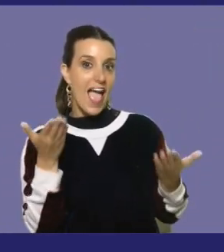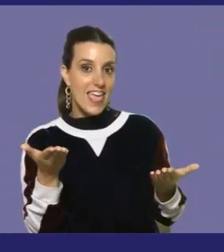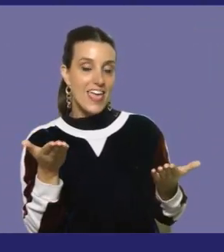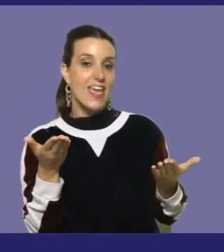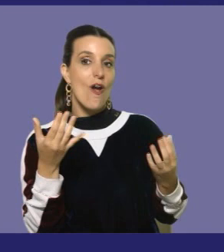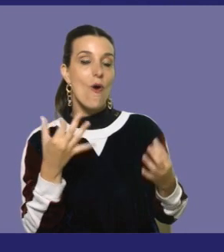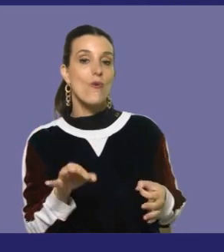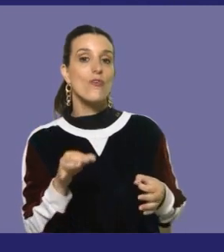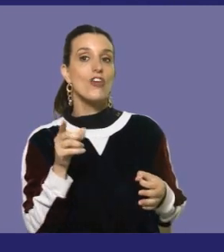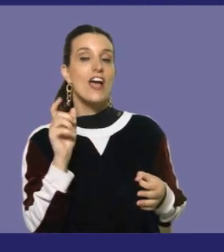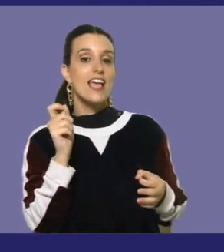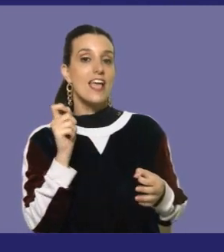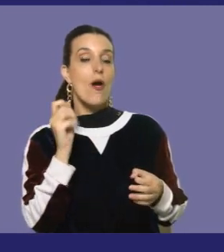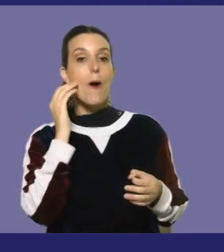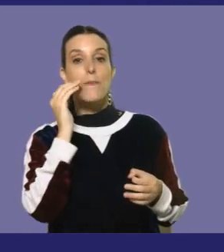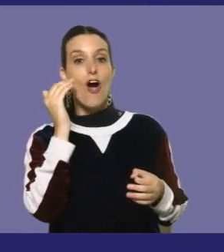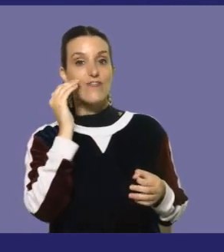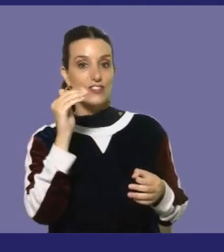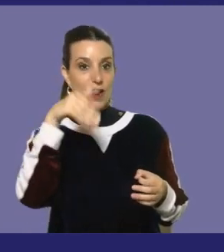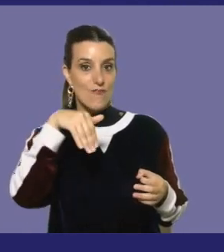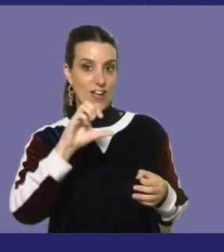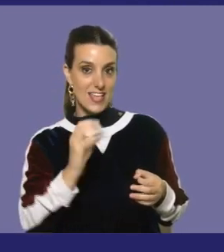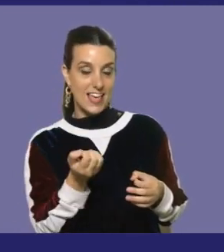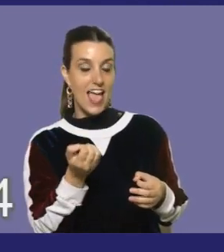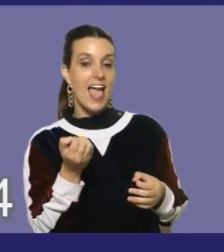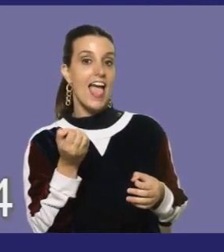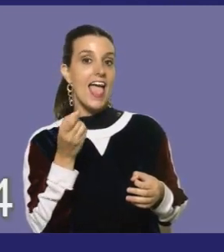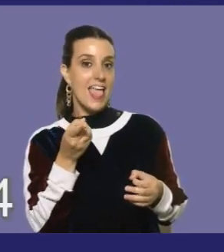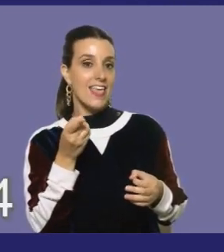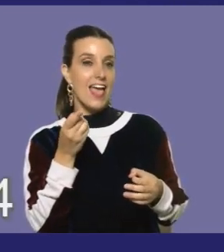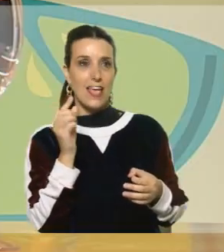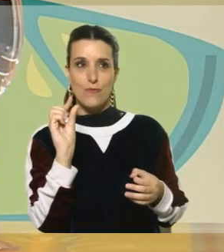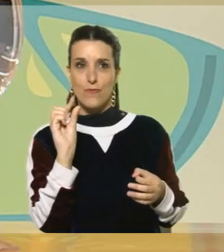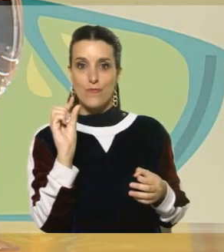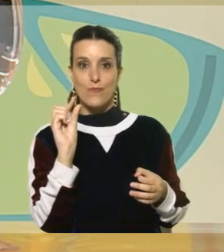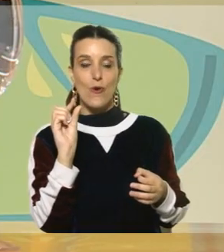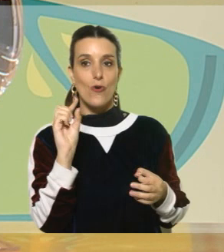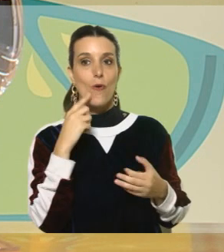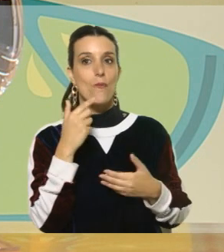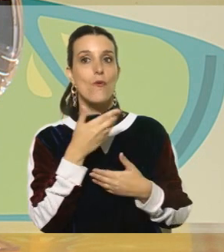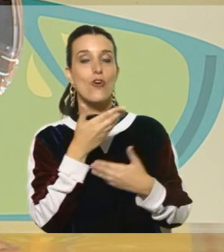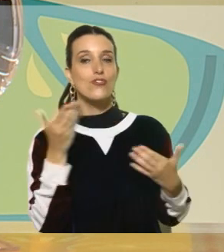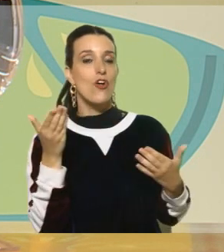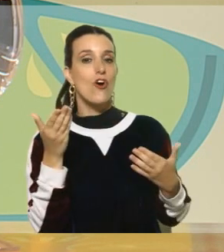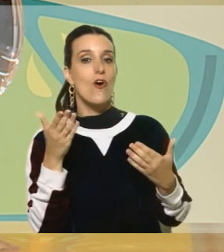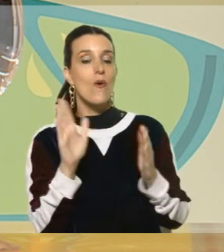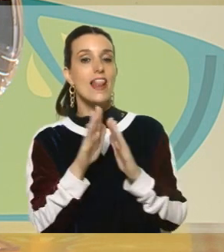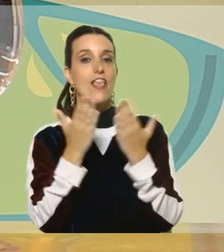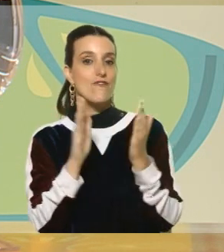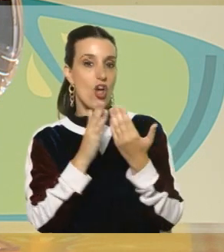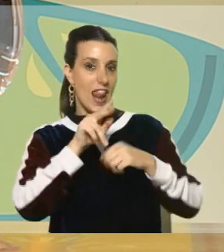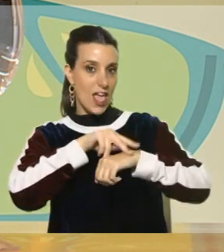con la participación de la profesora Mónica Marona, que hace poquito tiempo sacó su Prendidos al Diario, un libro que le